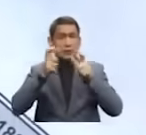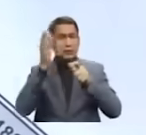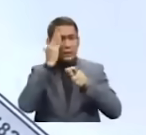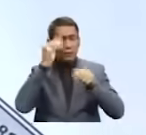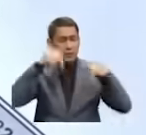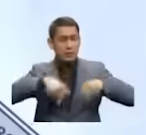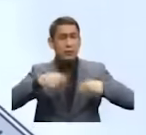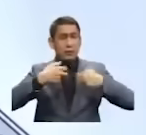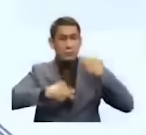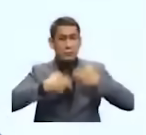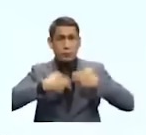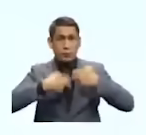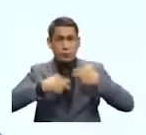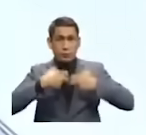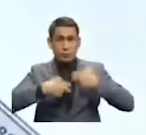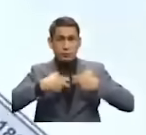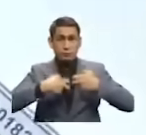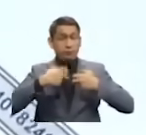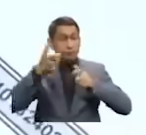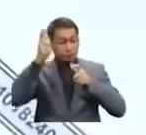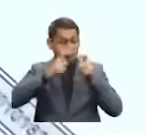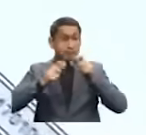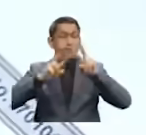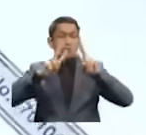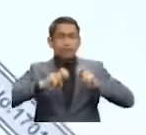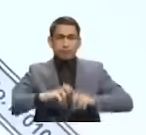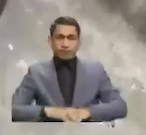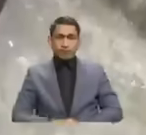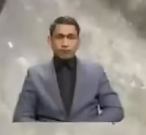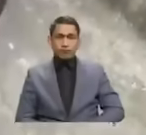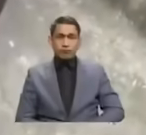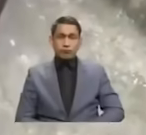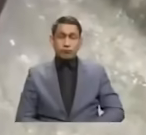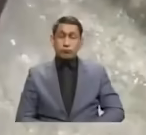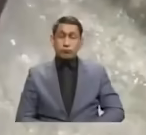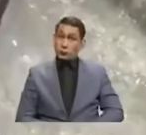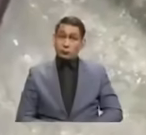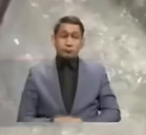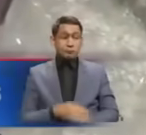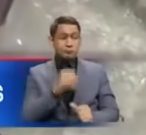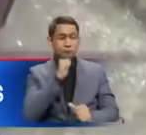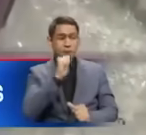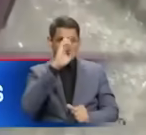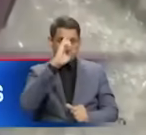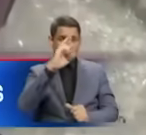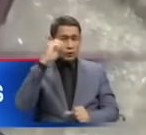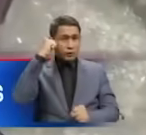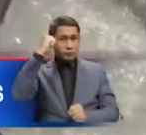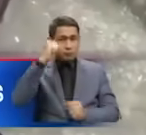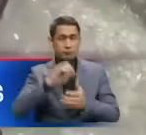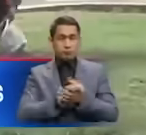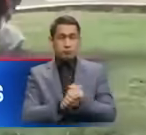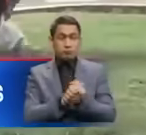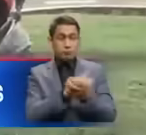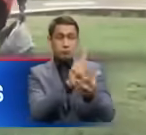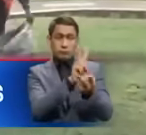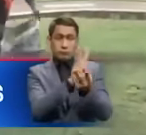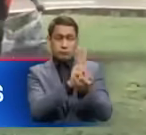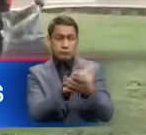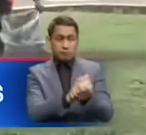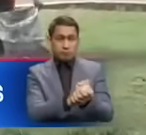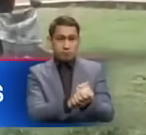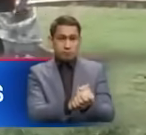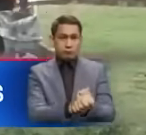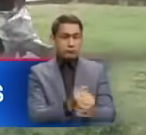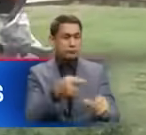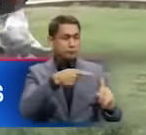Estado, instancia en la que se determinarán las acciones correspondientes. Un caso de vulneración de derechos de connotación sexual, que no es un